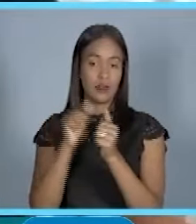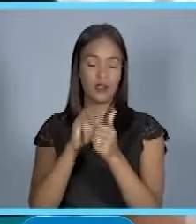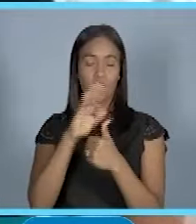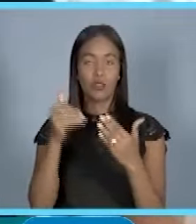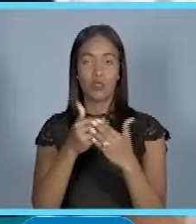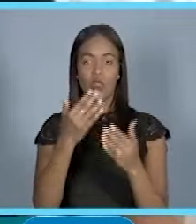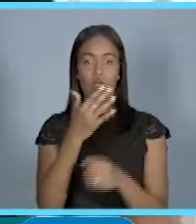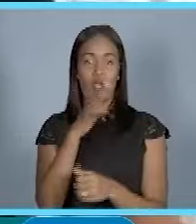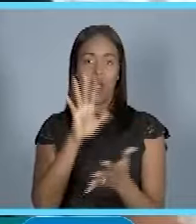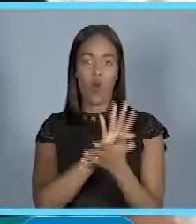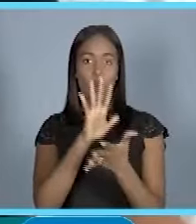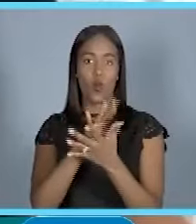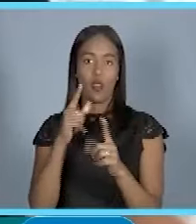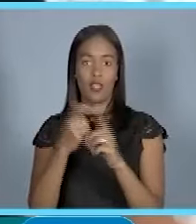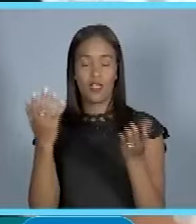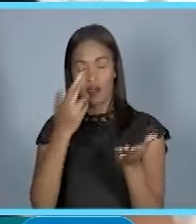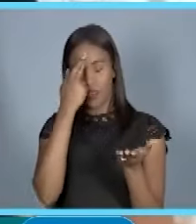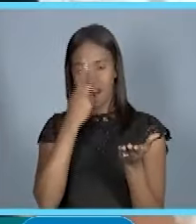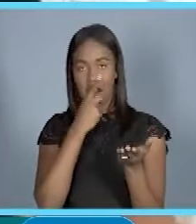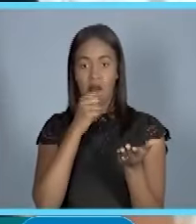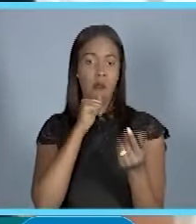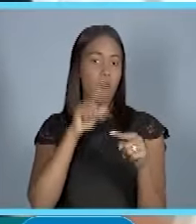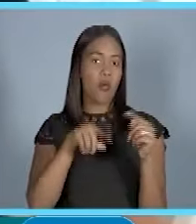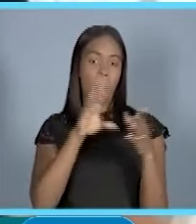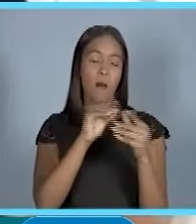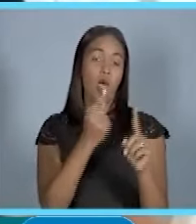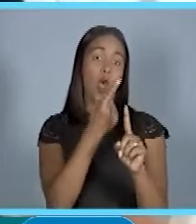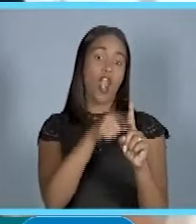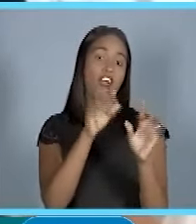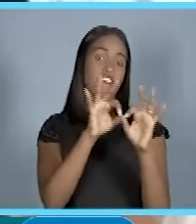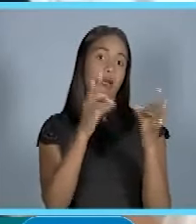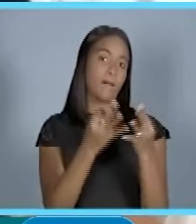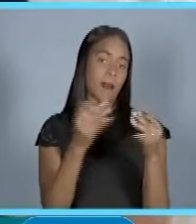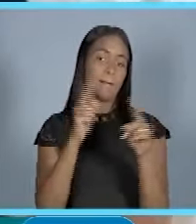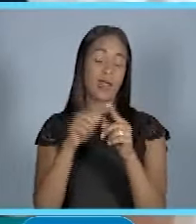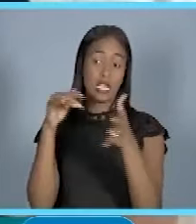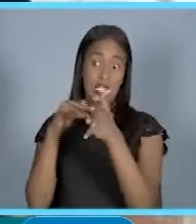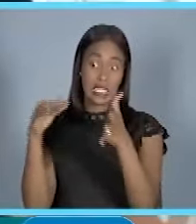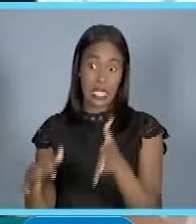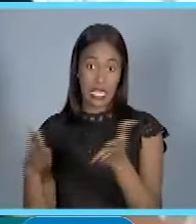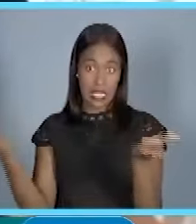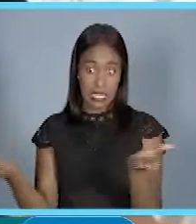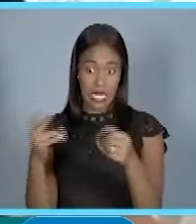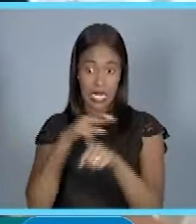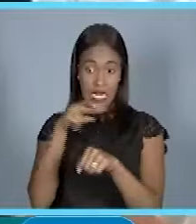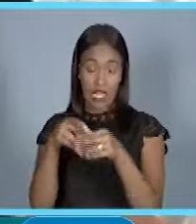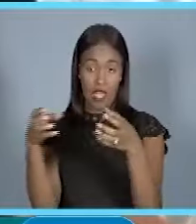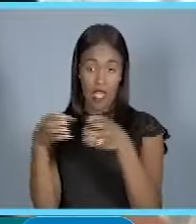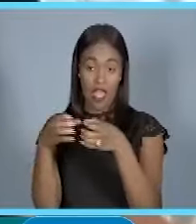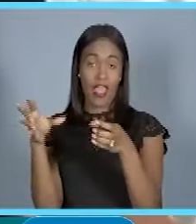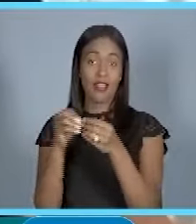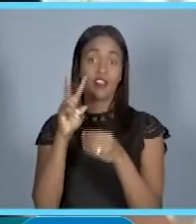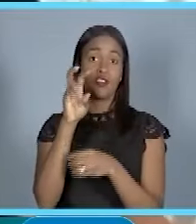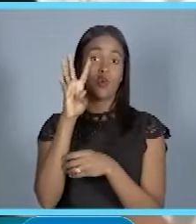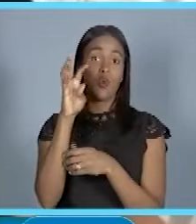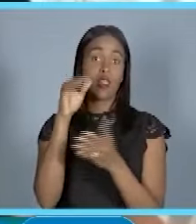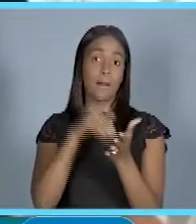los centros educativos de República Dominicana. No te puedo decir específicamente la familia, pero sí la matrícula de esta regional es de